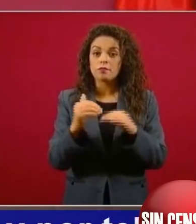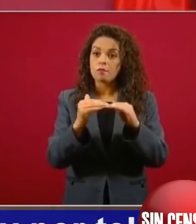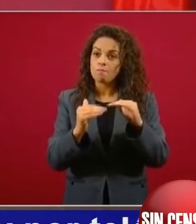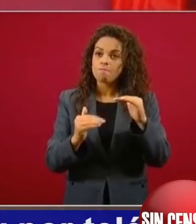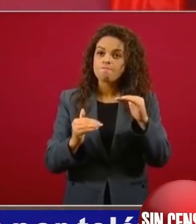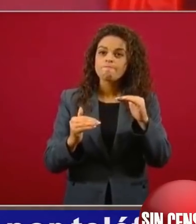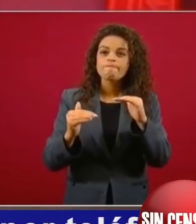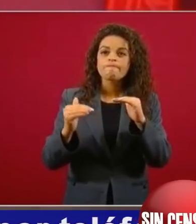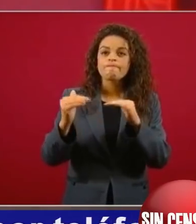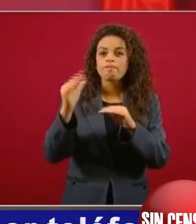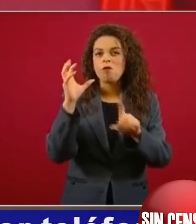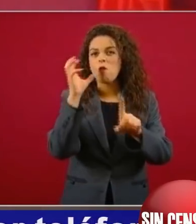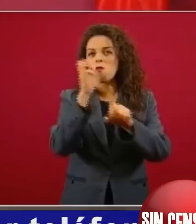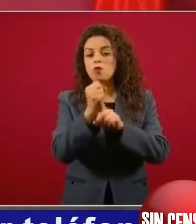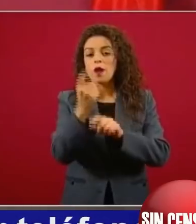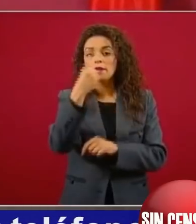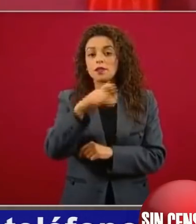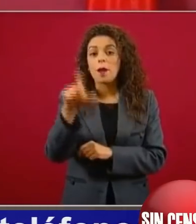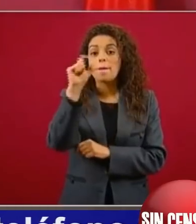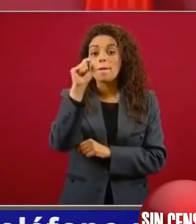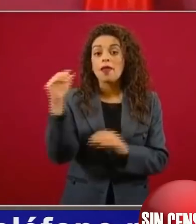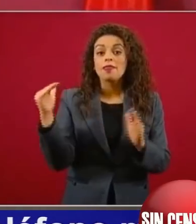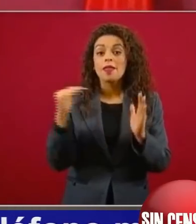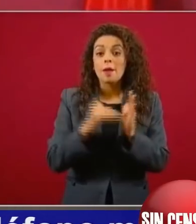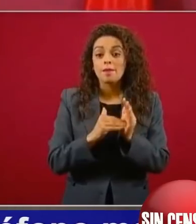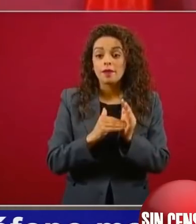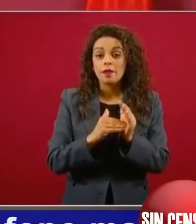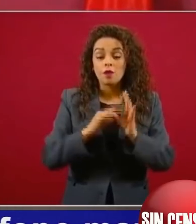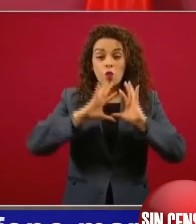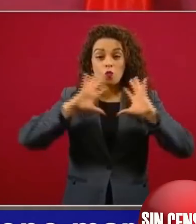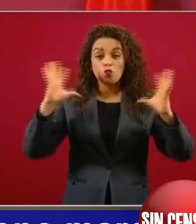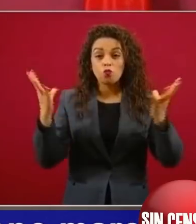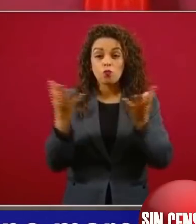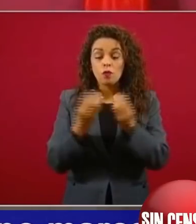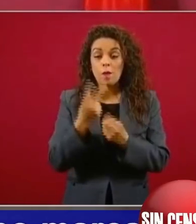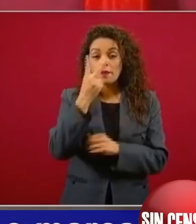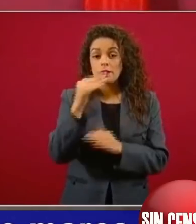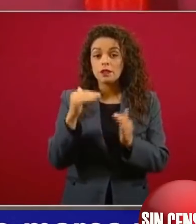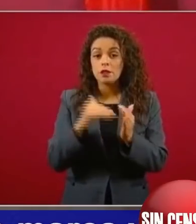120,000. Es decir, estamos hablando de 25,000 elementos más.